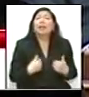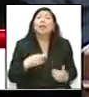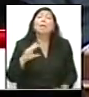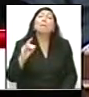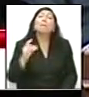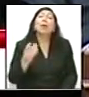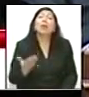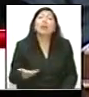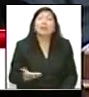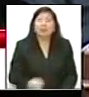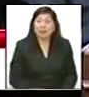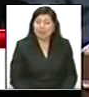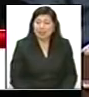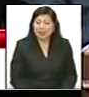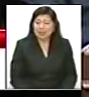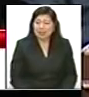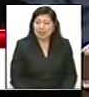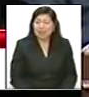Bolivia?